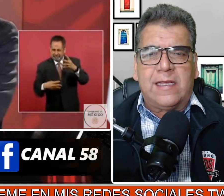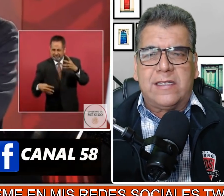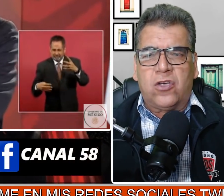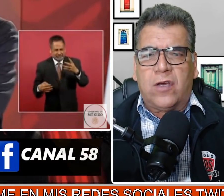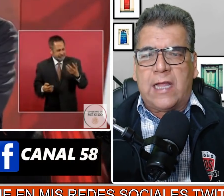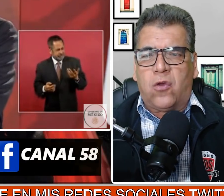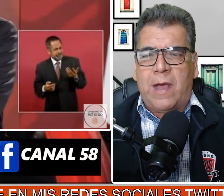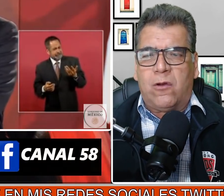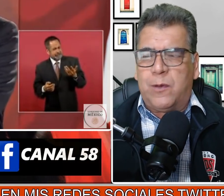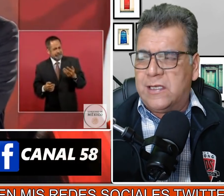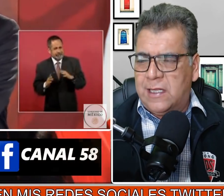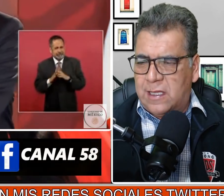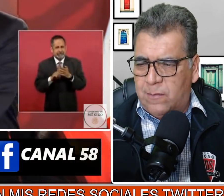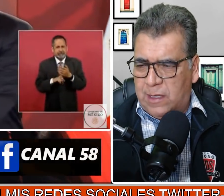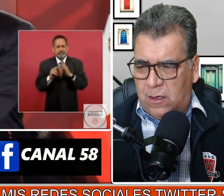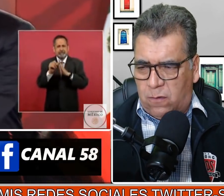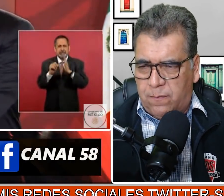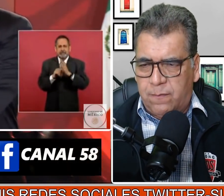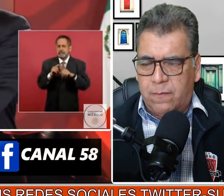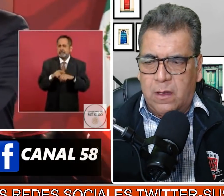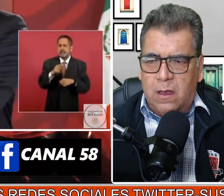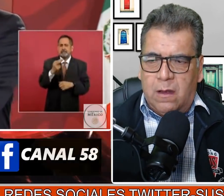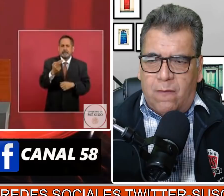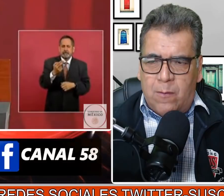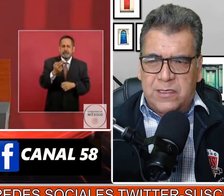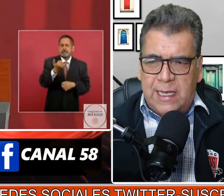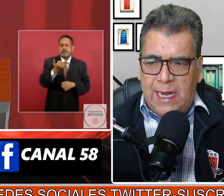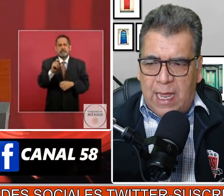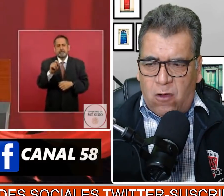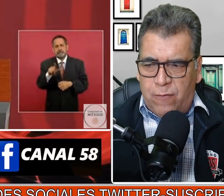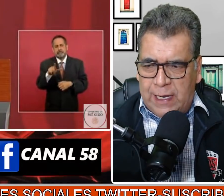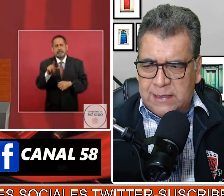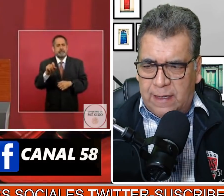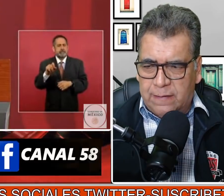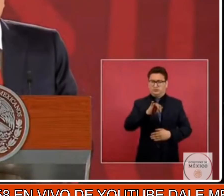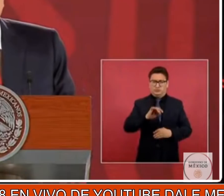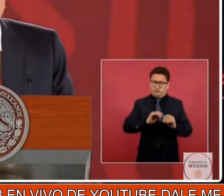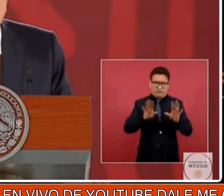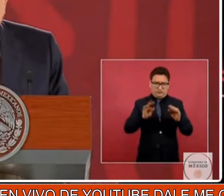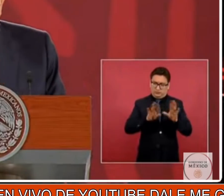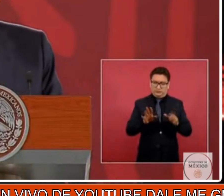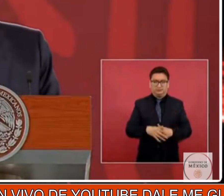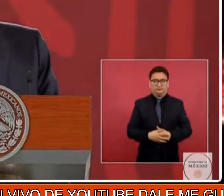importante decisión que ha tomado el presidente de México. Vamos a ir a la conferencia.